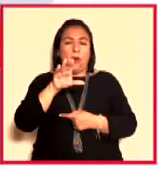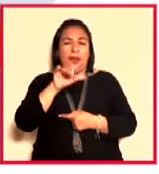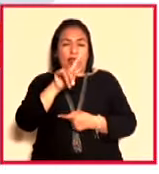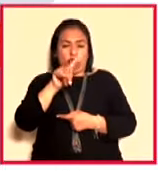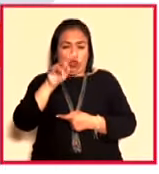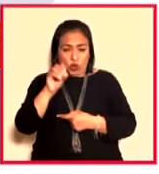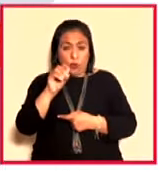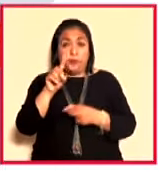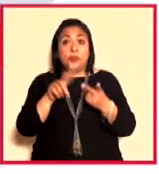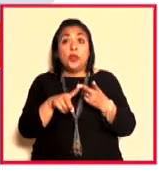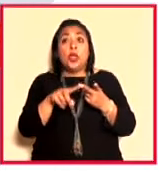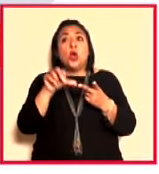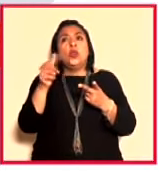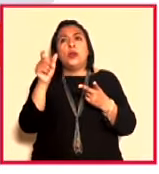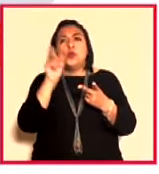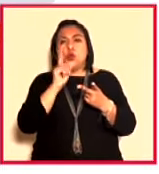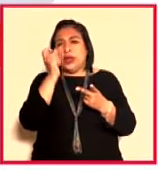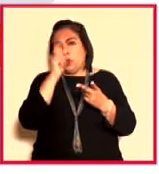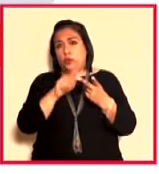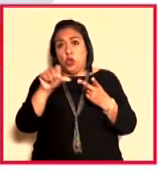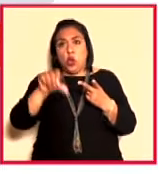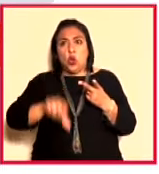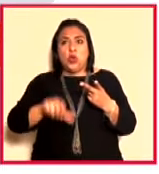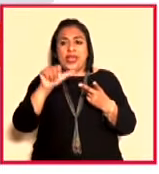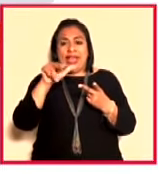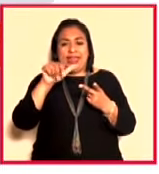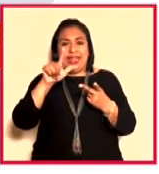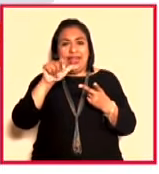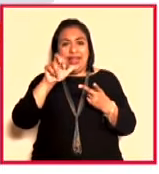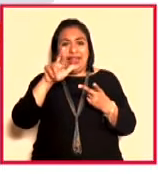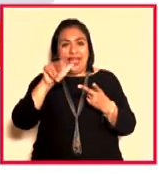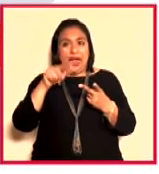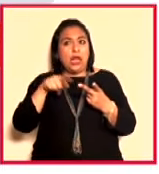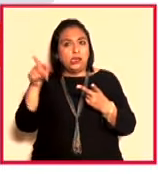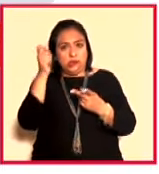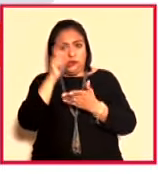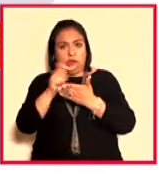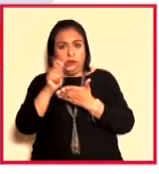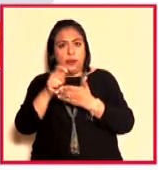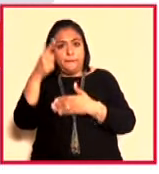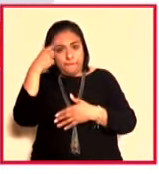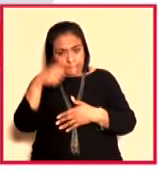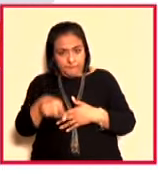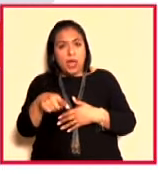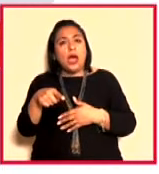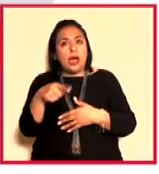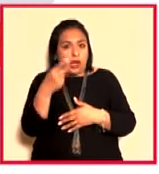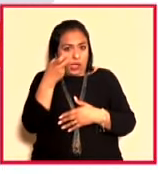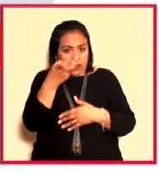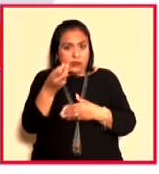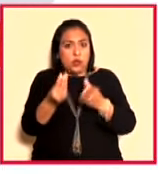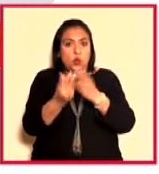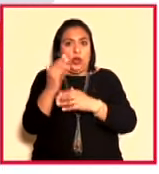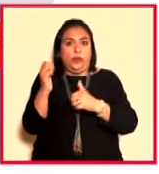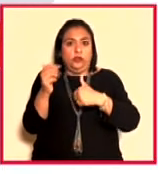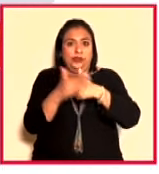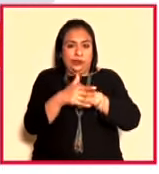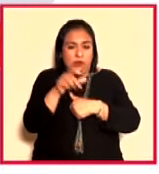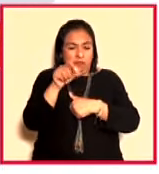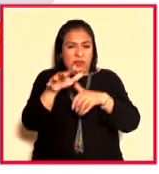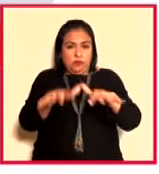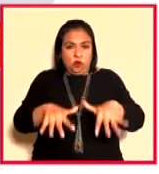Y una obra de una compositora actual, Ana Lara, una obra que ella está escribiendo para ser precisamente estrenada en este